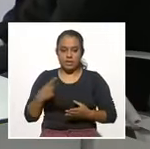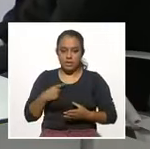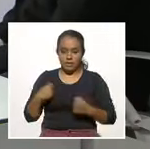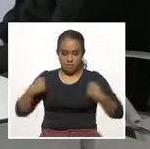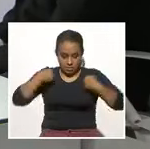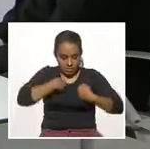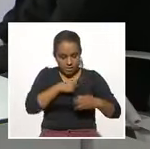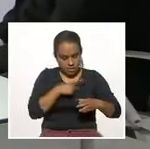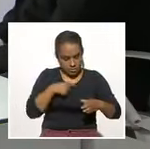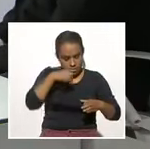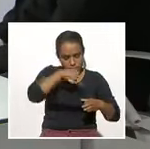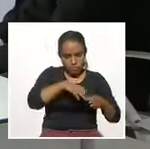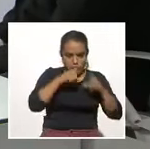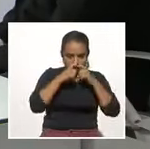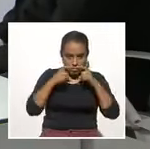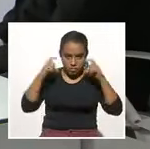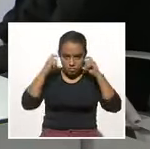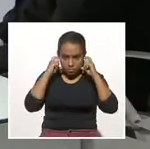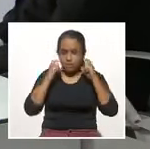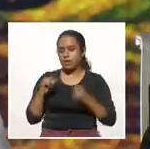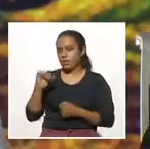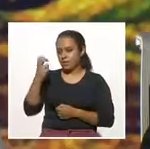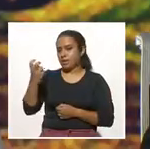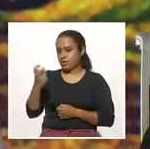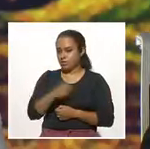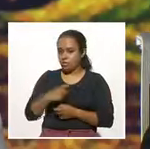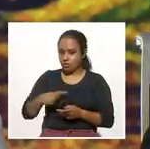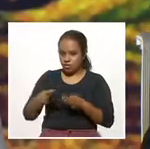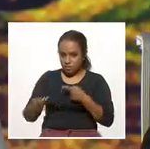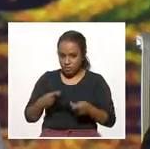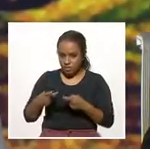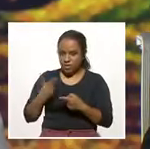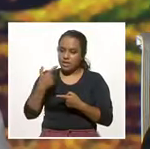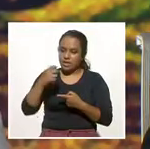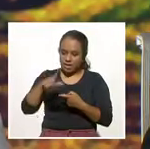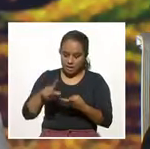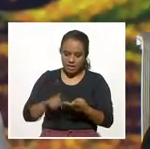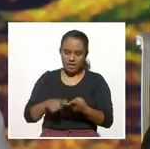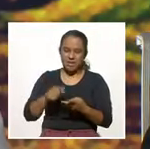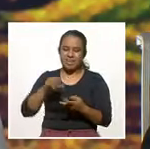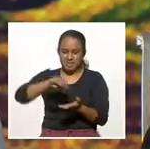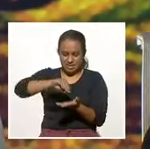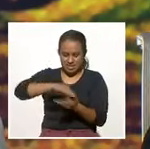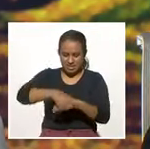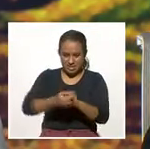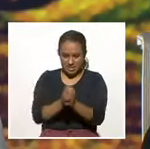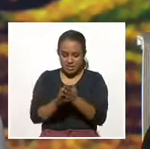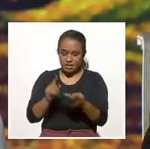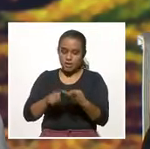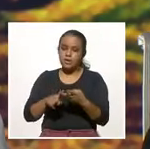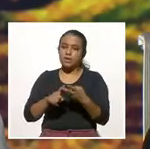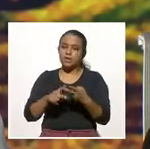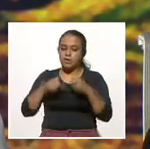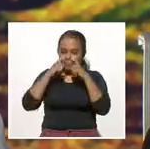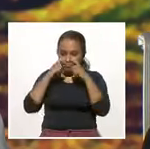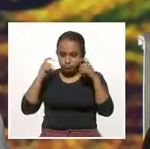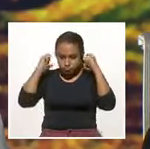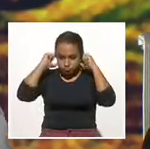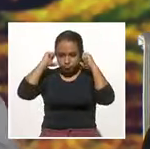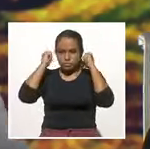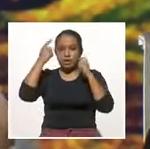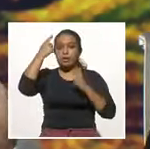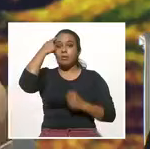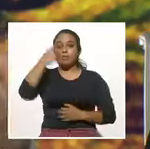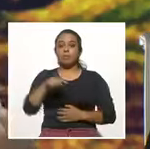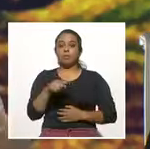que además tenemos que estar preparados efectivamente para eso, ¿no? Con gel, cubrebocas, uh-huh, etcétera, ¿no? Para evitar y